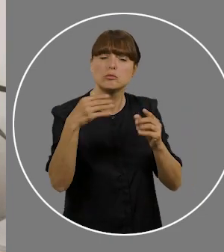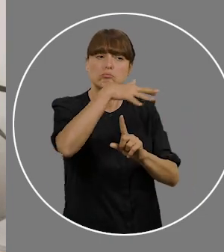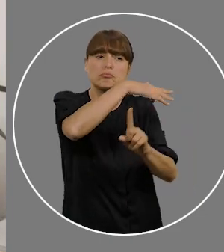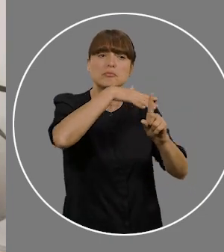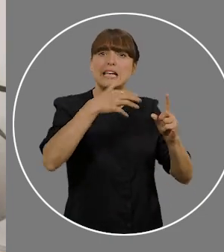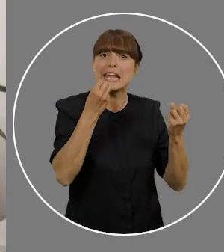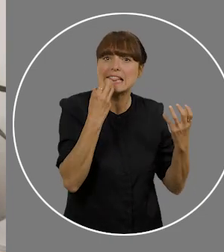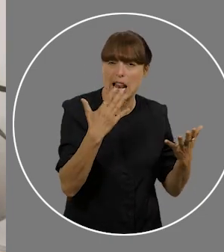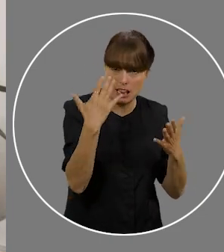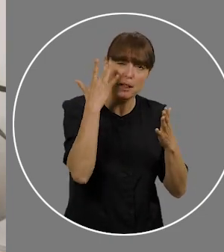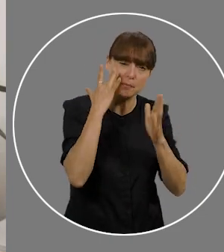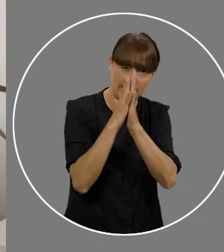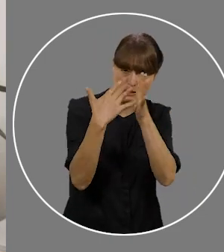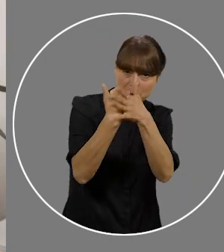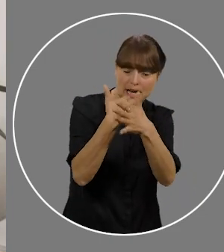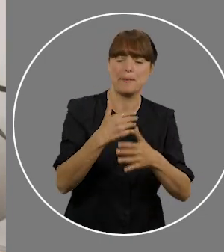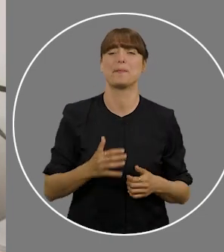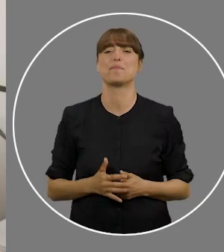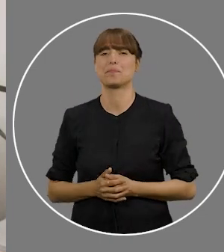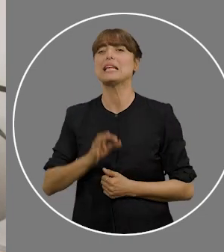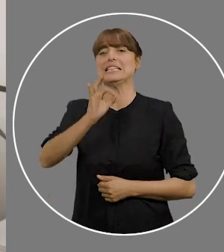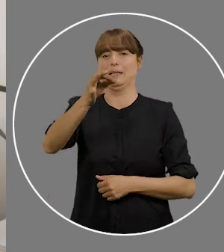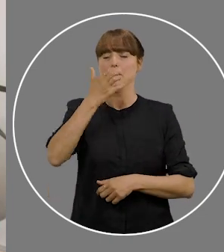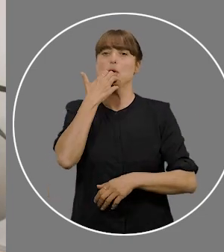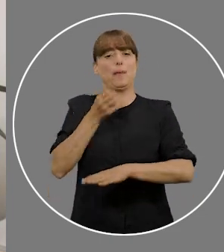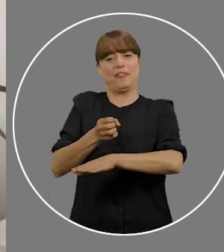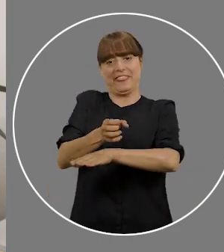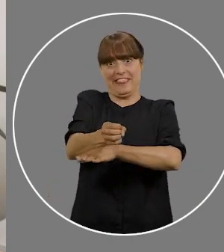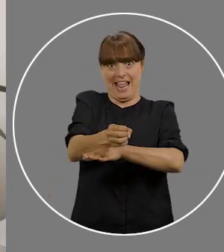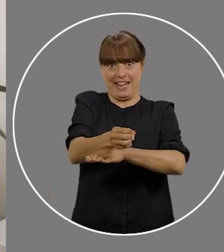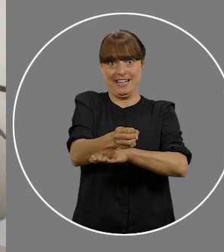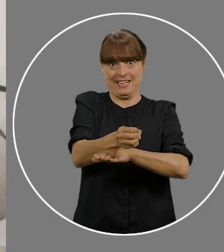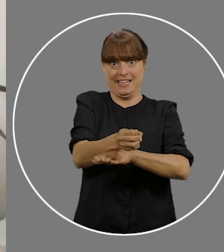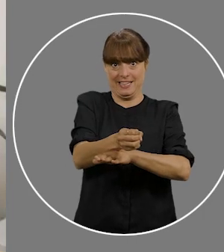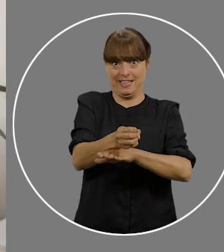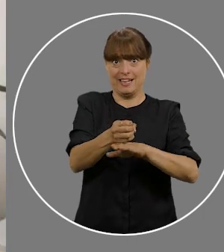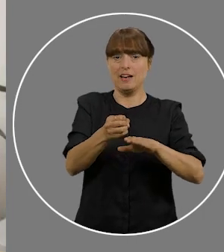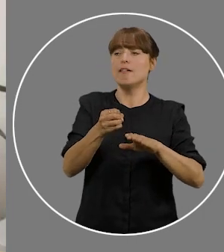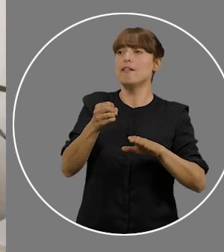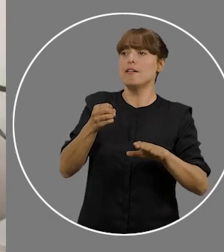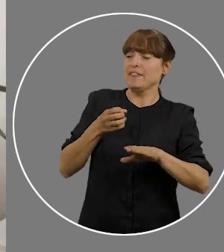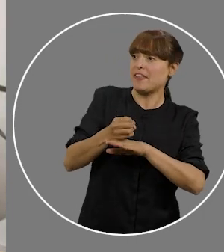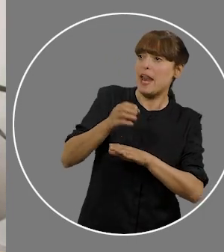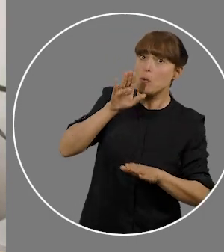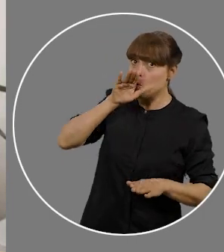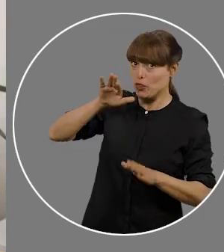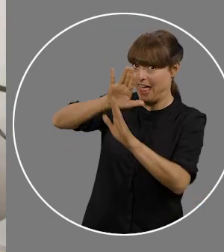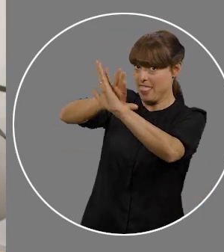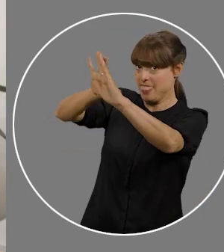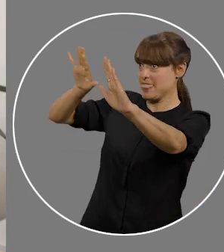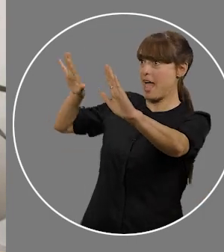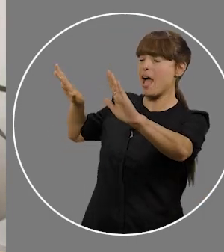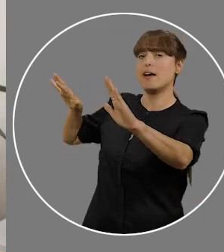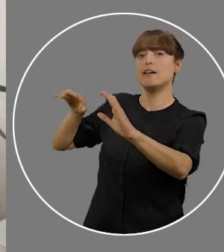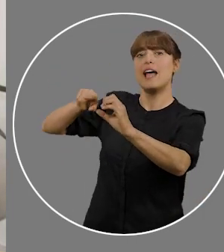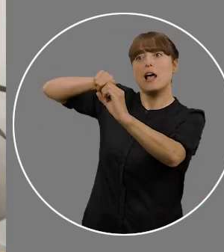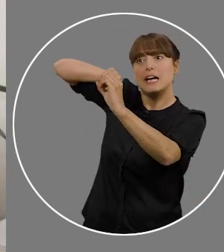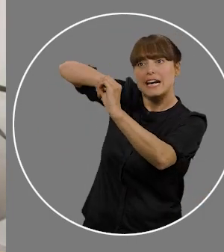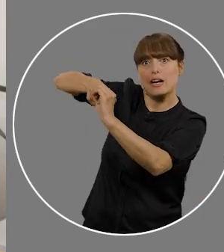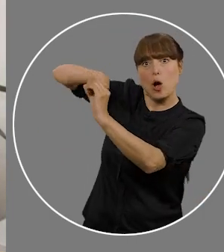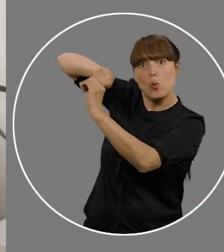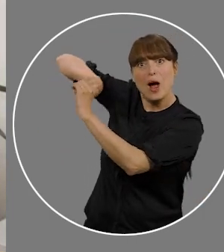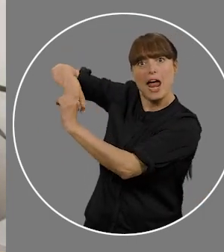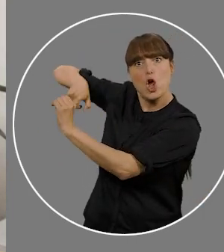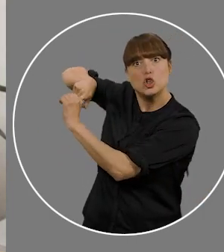Bueno, pues desde el tren se veía un hueco aquí, otro hueco aquí, otro hueco aquí. ¿Esto desde el tren? Eso desde el